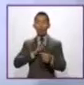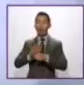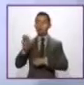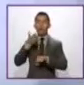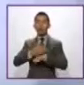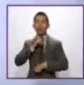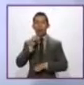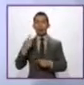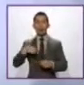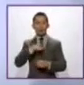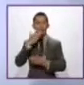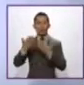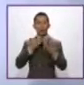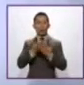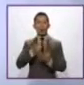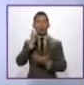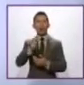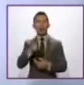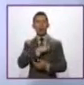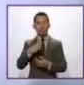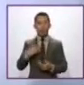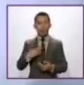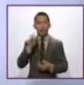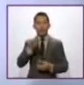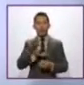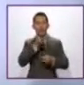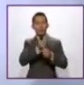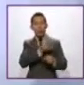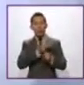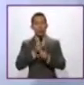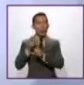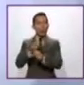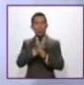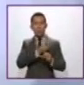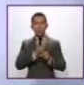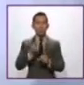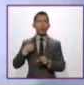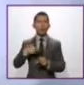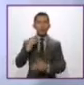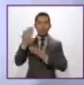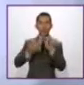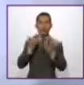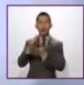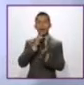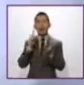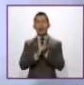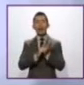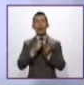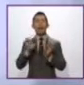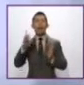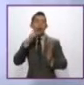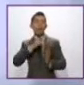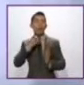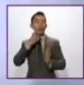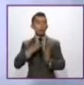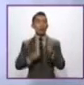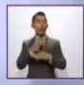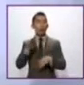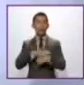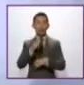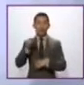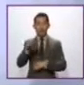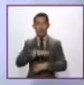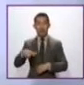estamos proponiendo es poder restaurar estos ecosistemas. Estamos proponiendo crear una ley del agua porque es inconcebible que hoy en el